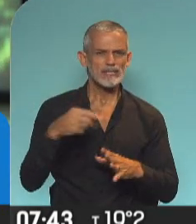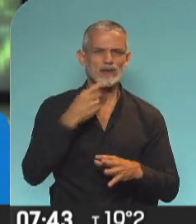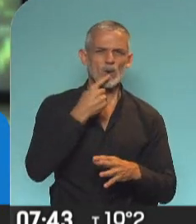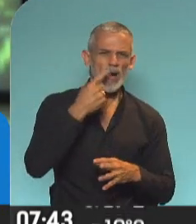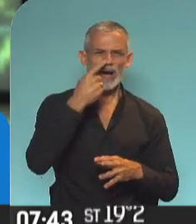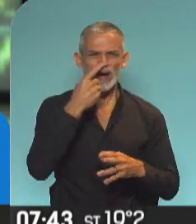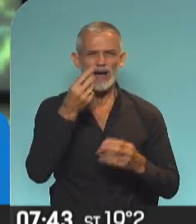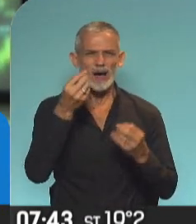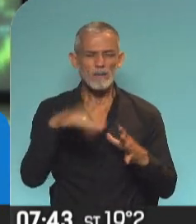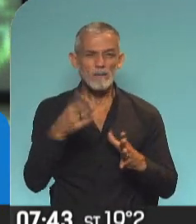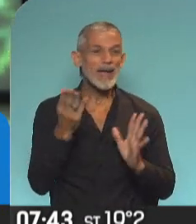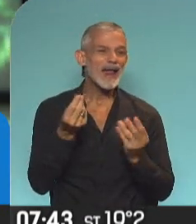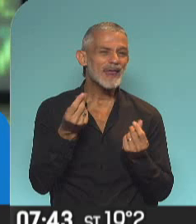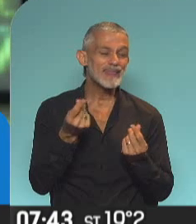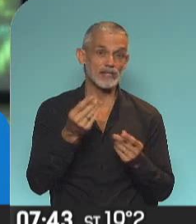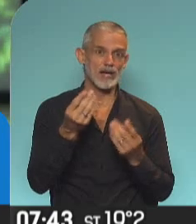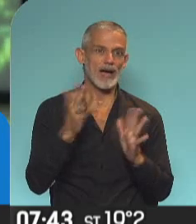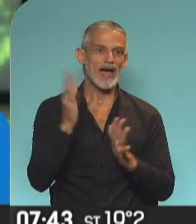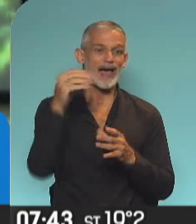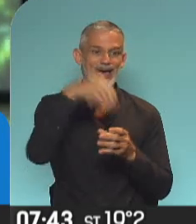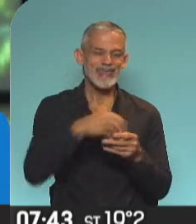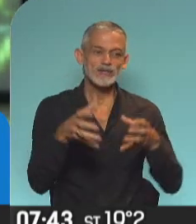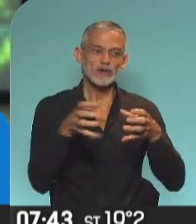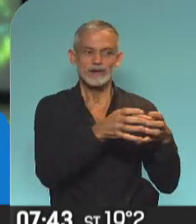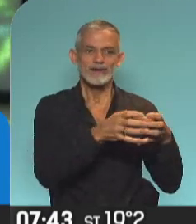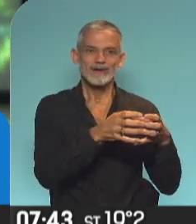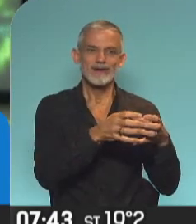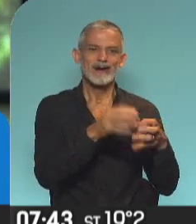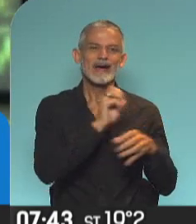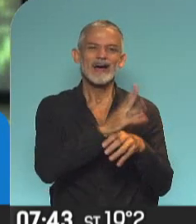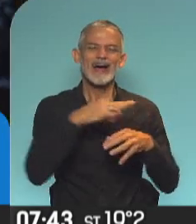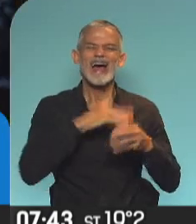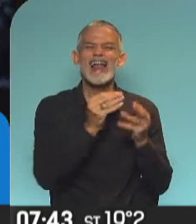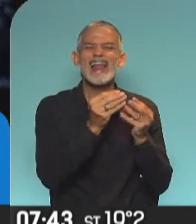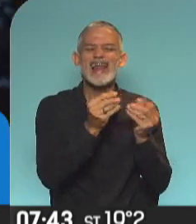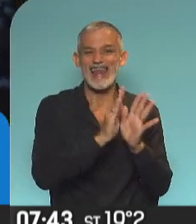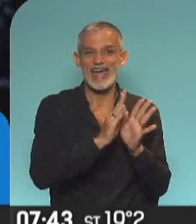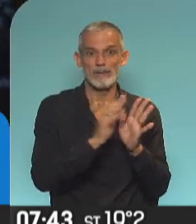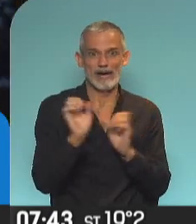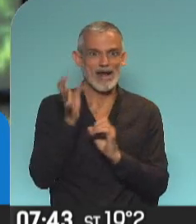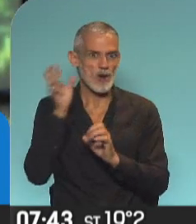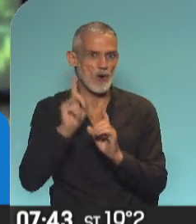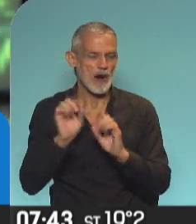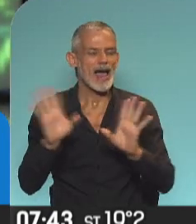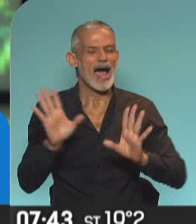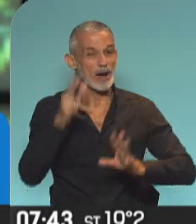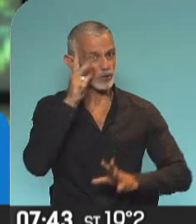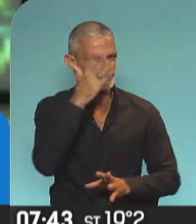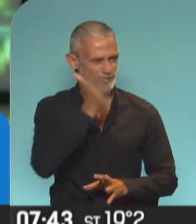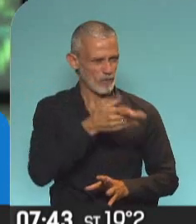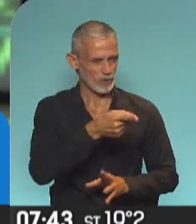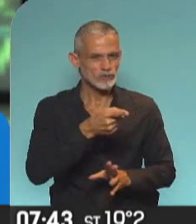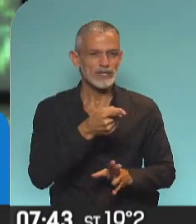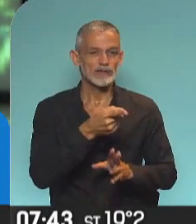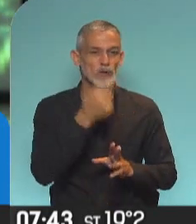pérdida de olfato, posiblemente entren dentro de la categoría de los leves porque se ha demostrado que el 85% de los